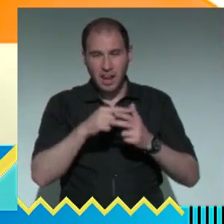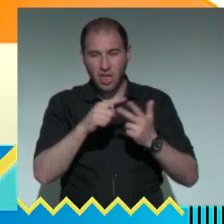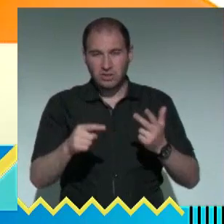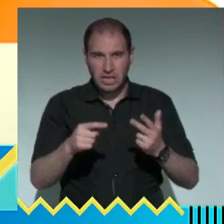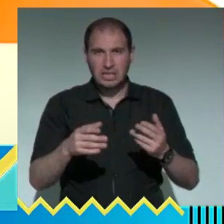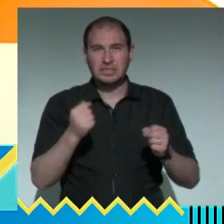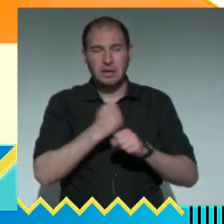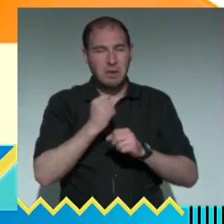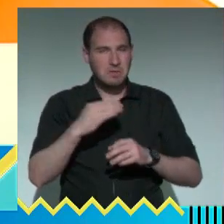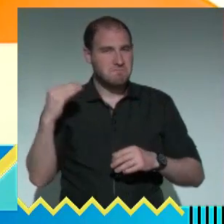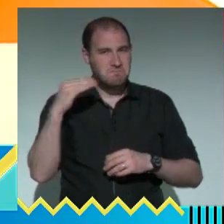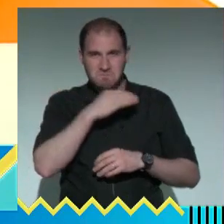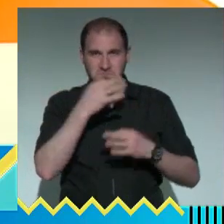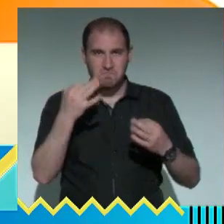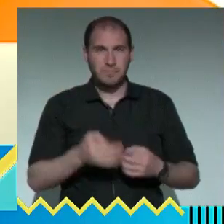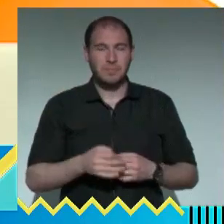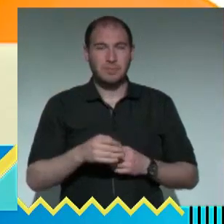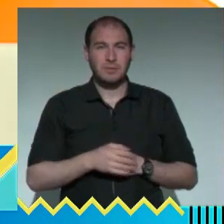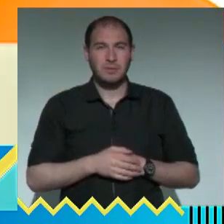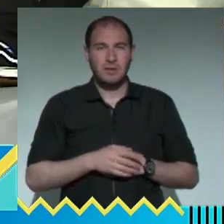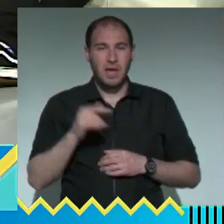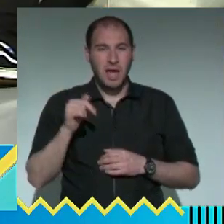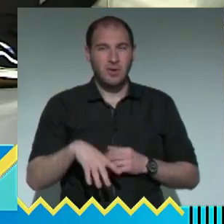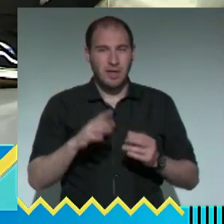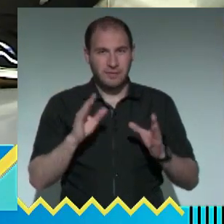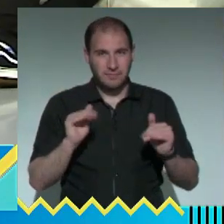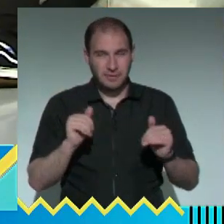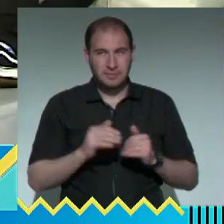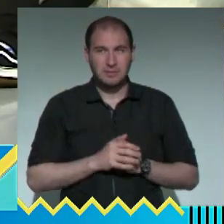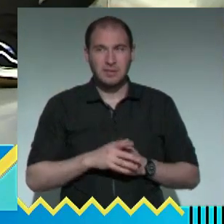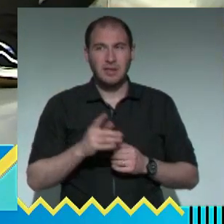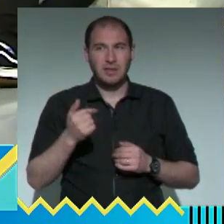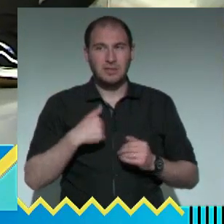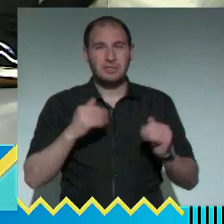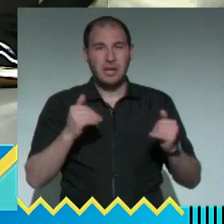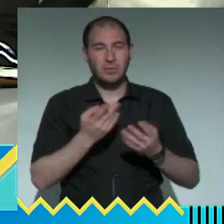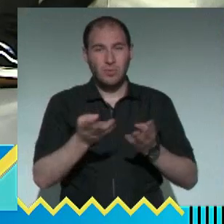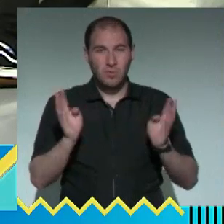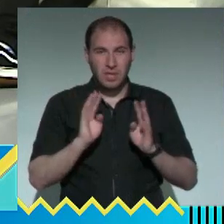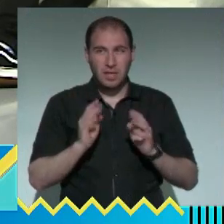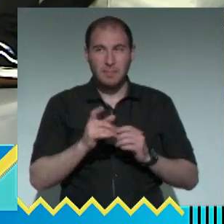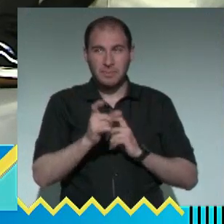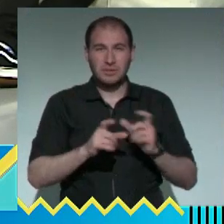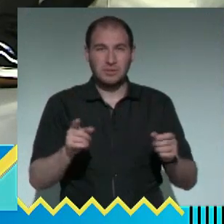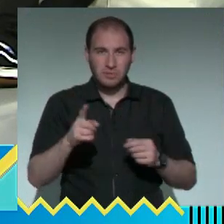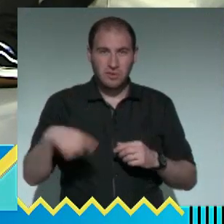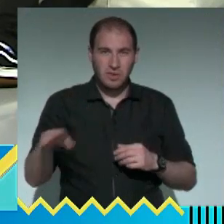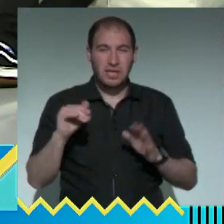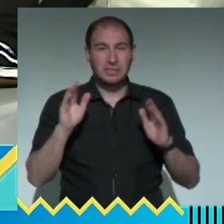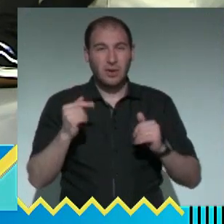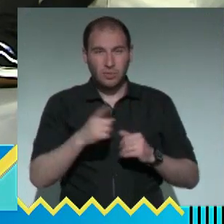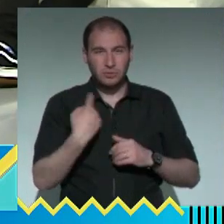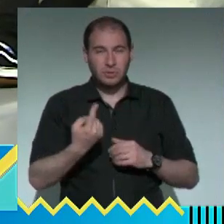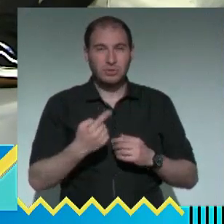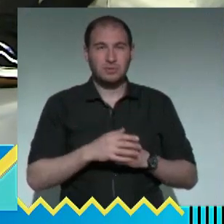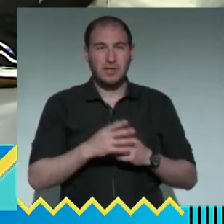hicieron un trabajo impecable. Bueno, nos tenemos que despedir y los voy a despedir a ustedes para que los chicos nos puedan despedir a